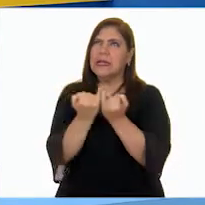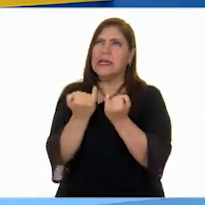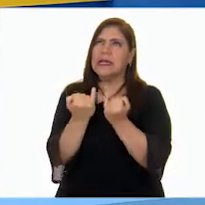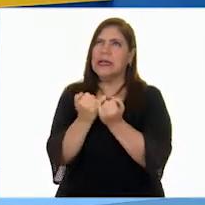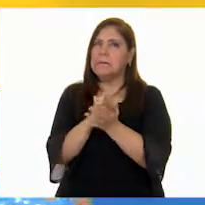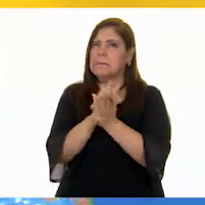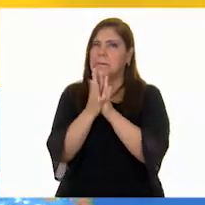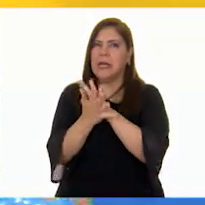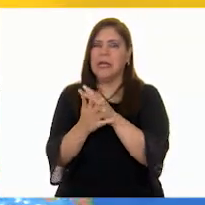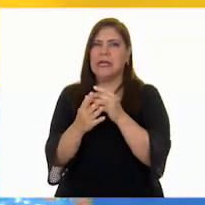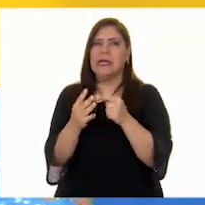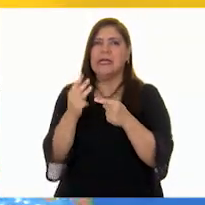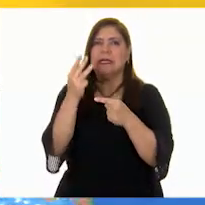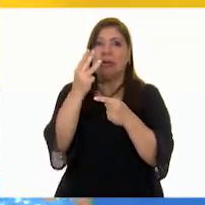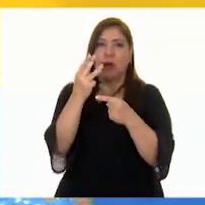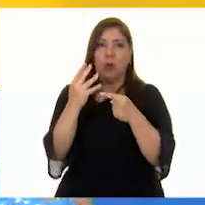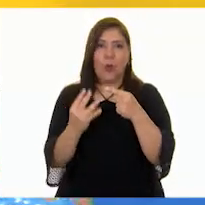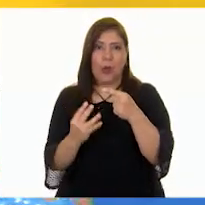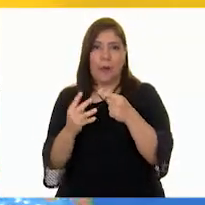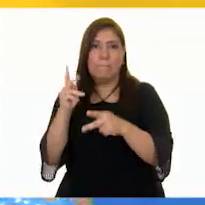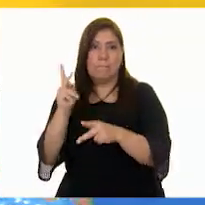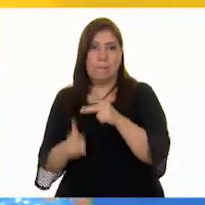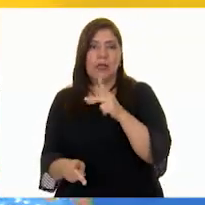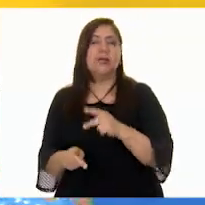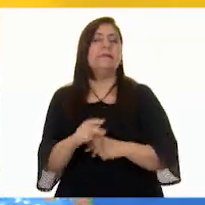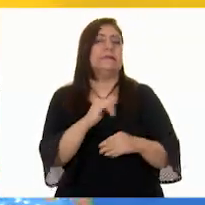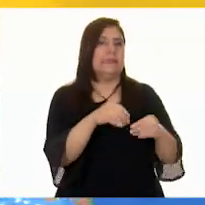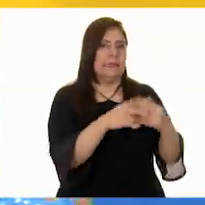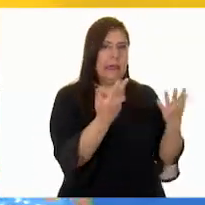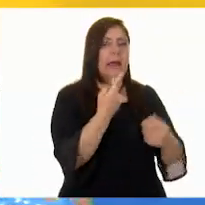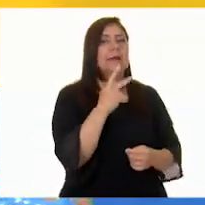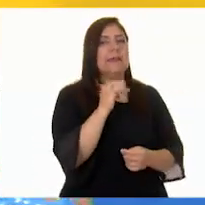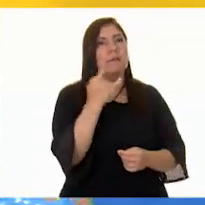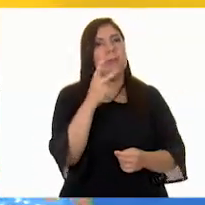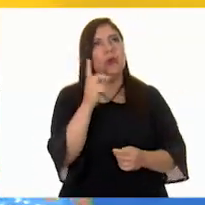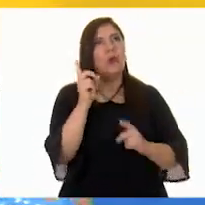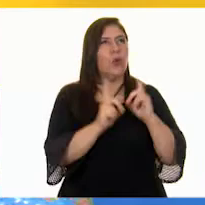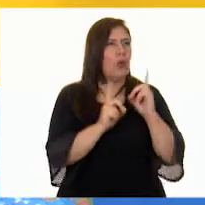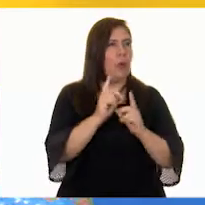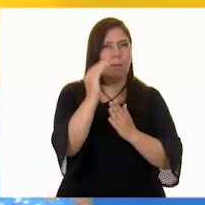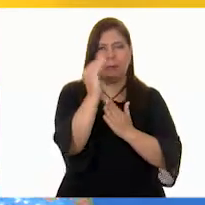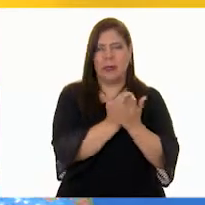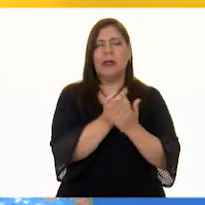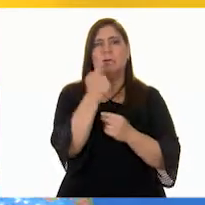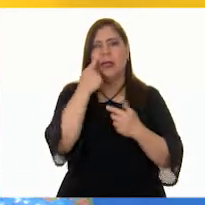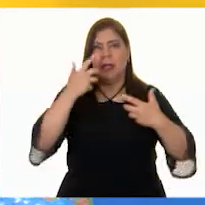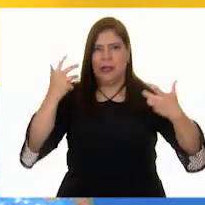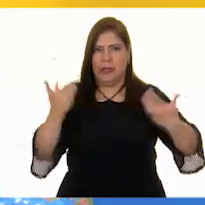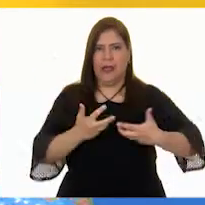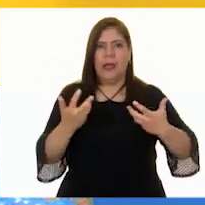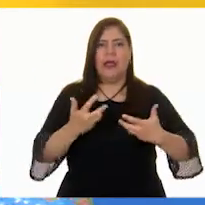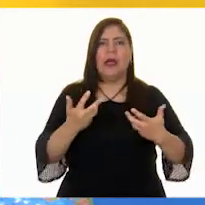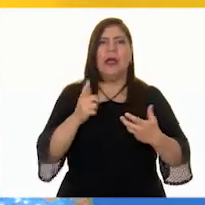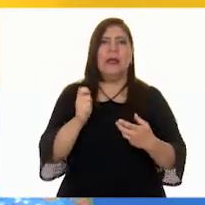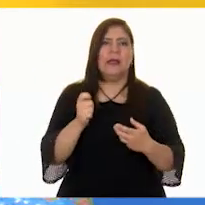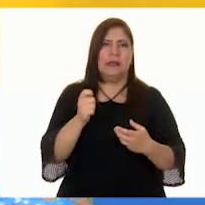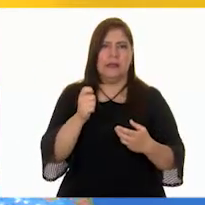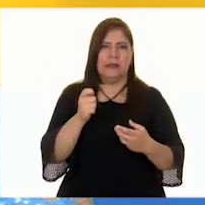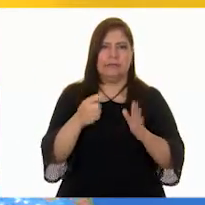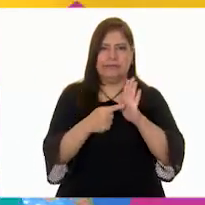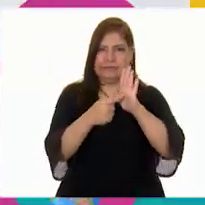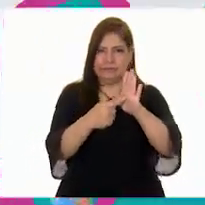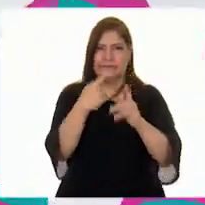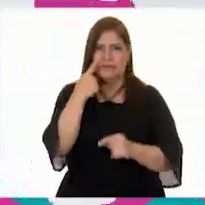de la pista? Claro, pero para que no quede duda, hagamos lo mismo usando la expresión que